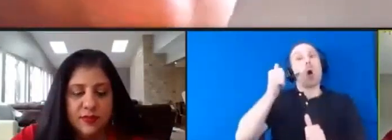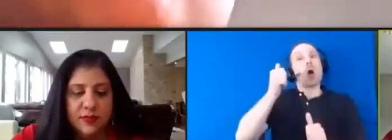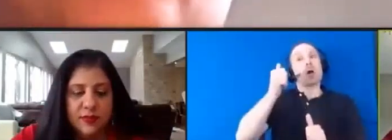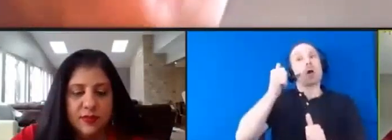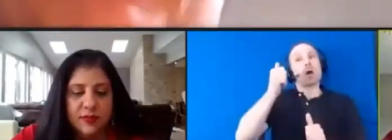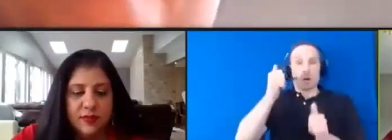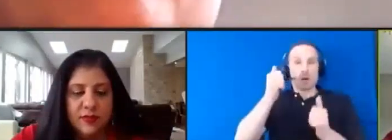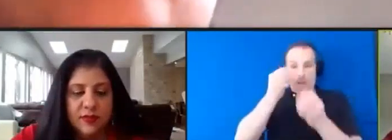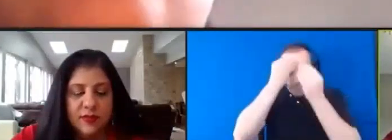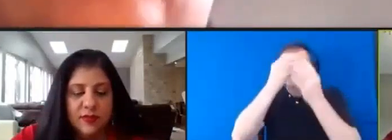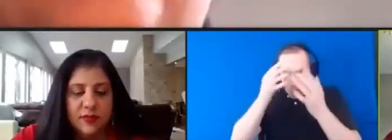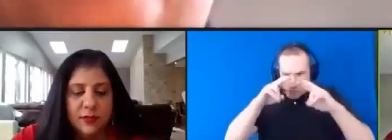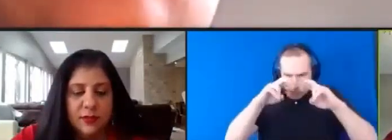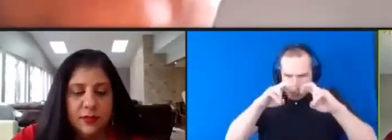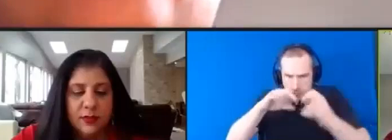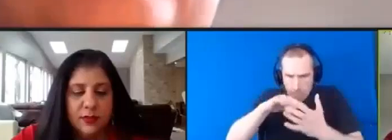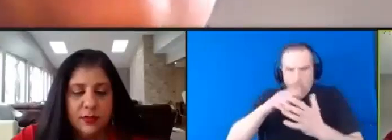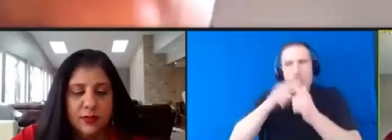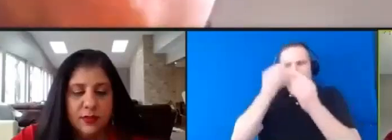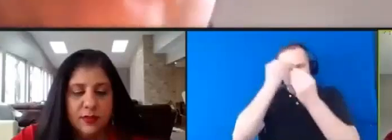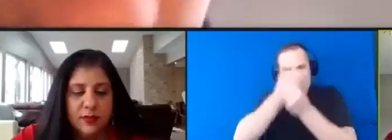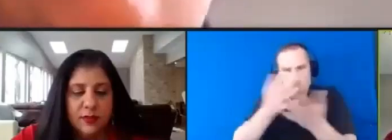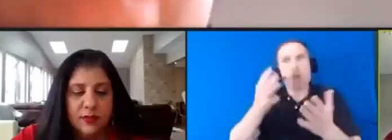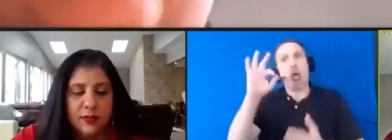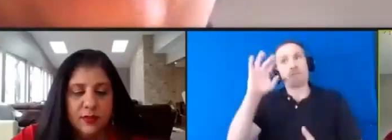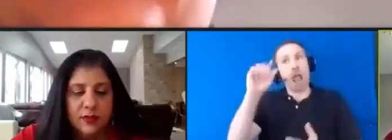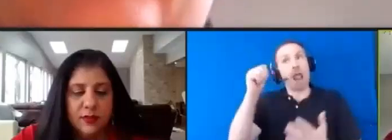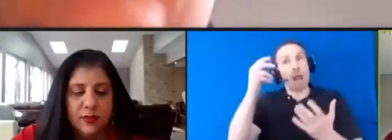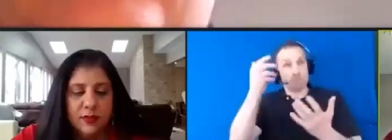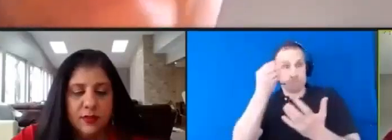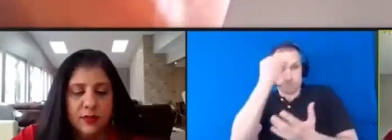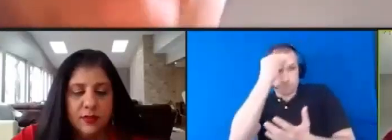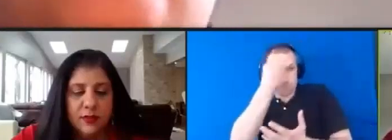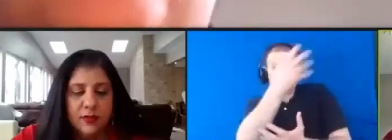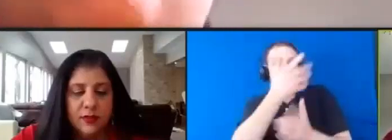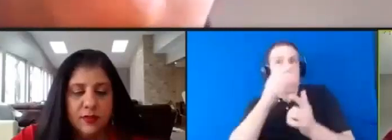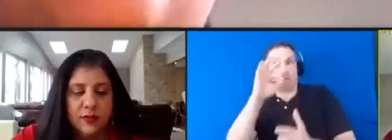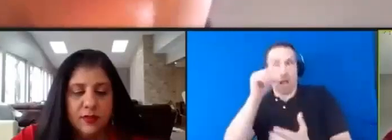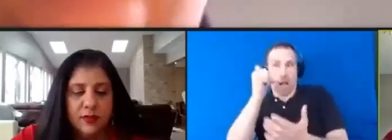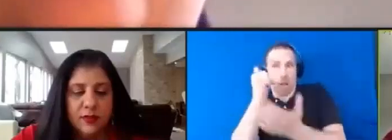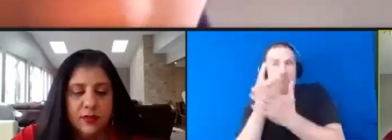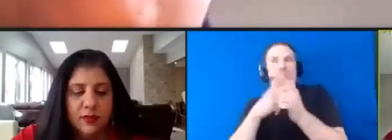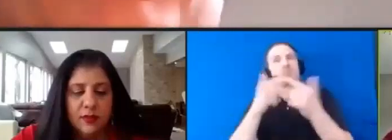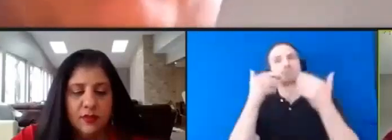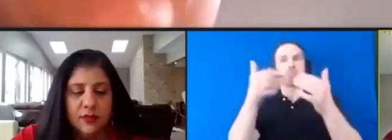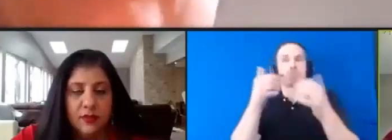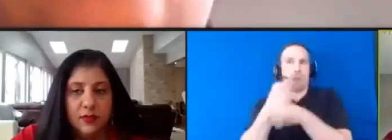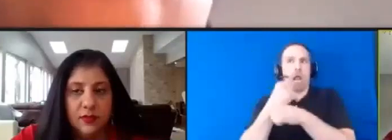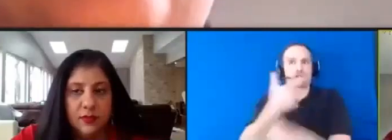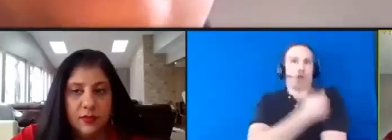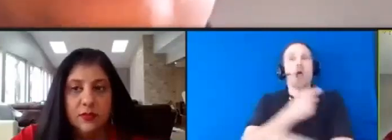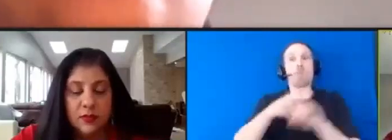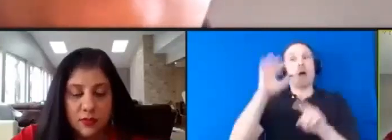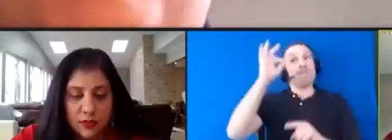para los niños y a los niños que se les proporciona pero porque el gobierno está tratando de